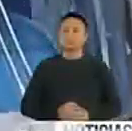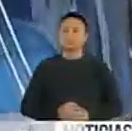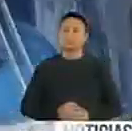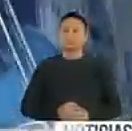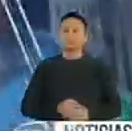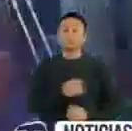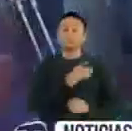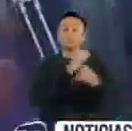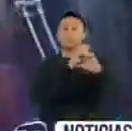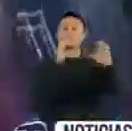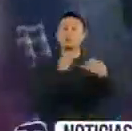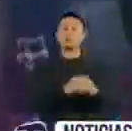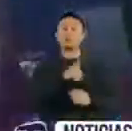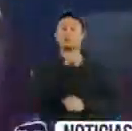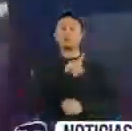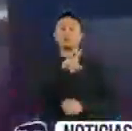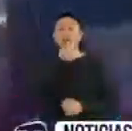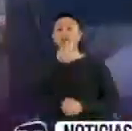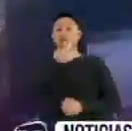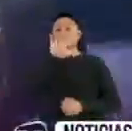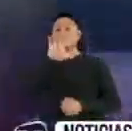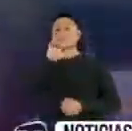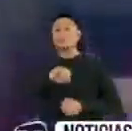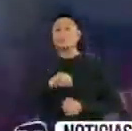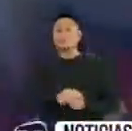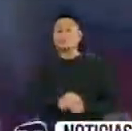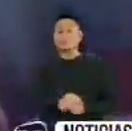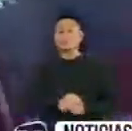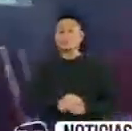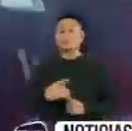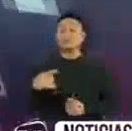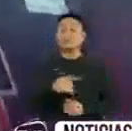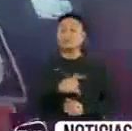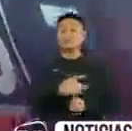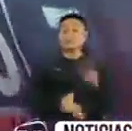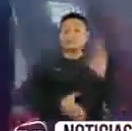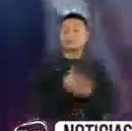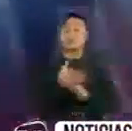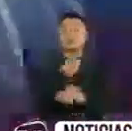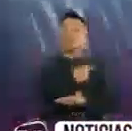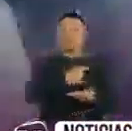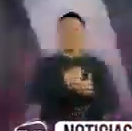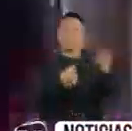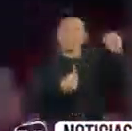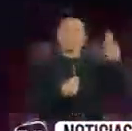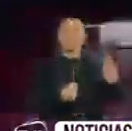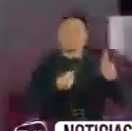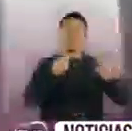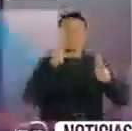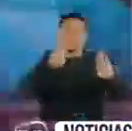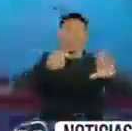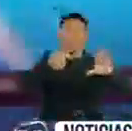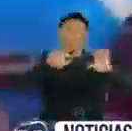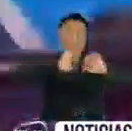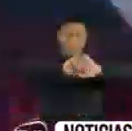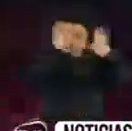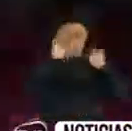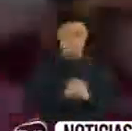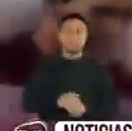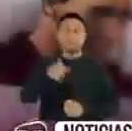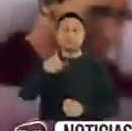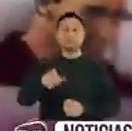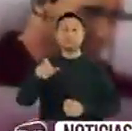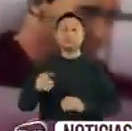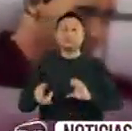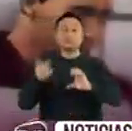El bus de la línea 135 de la cooperativa Río Guayas circulaba por el Guasmo Sur a las 7 de la mañana y de pronto tres sujetos